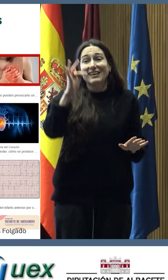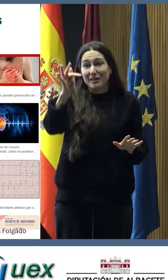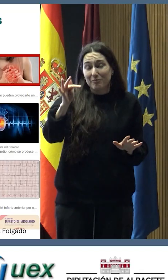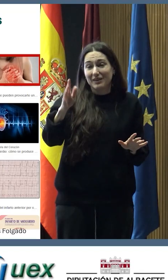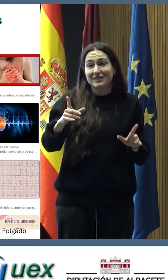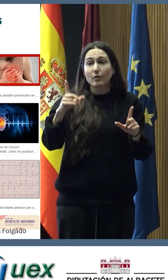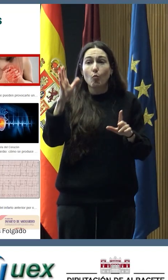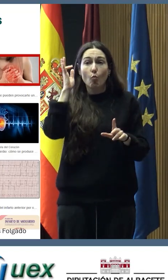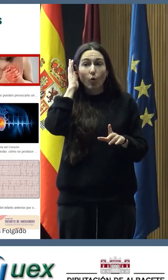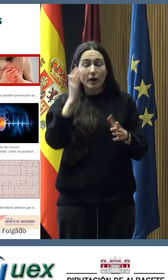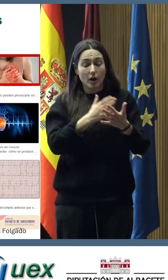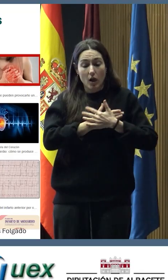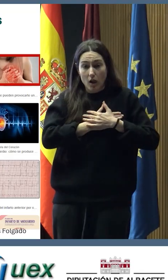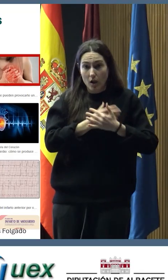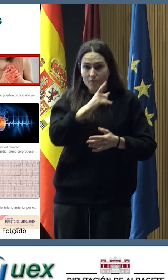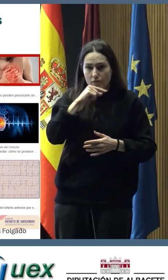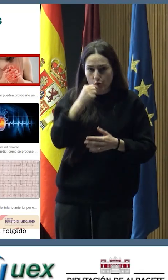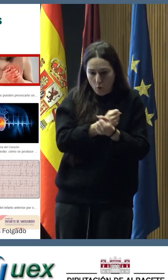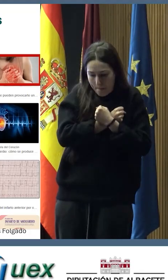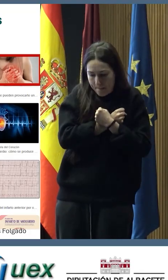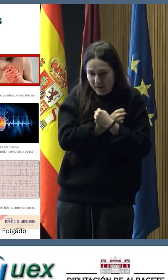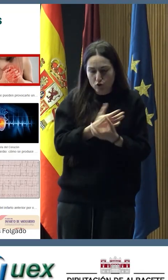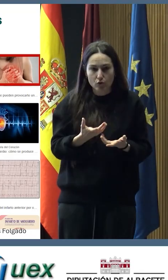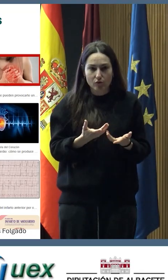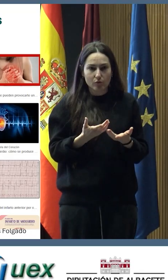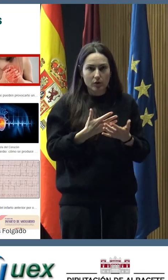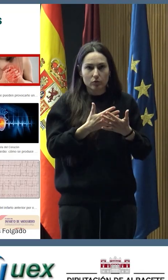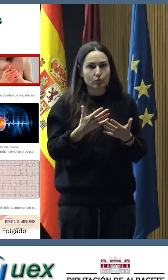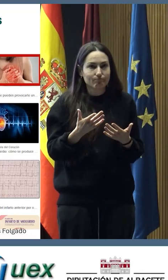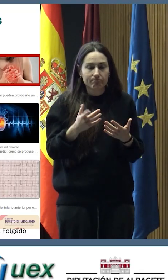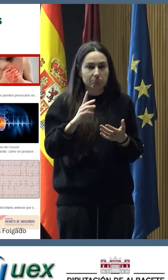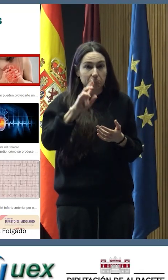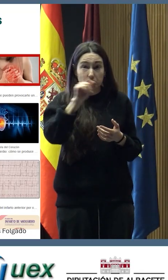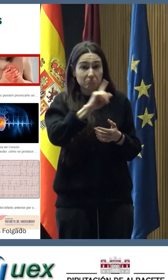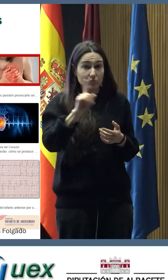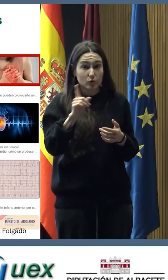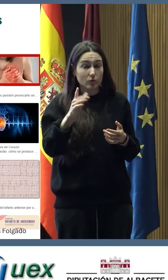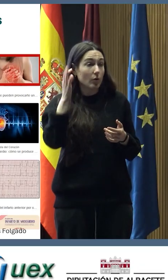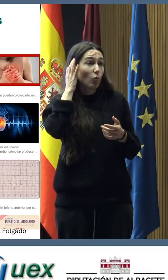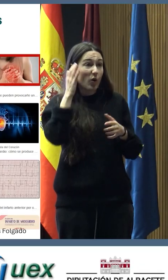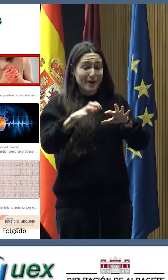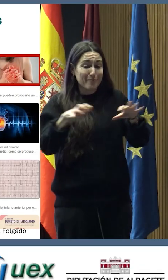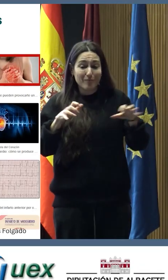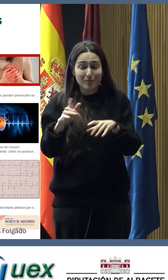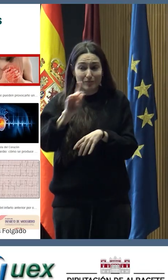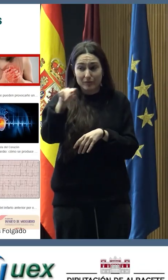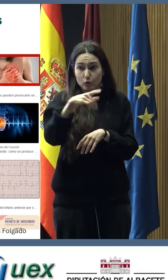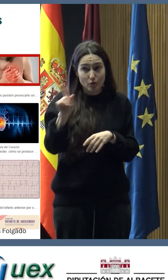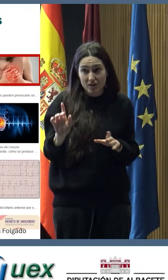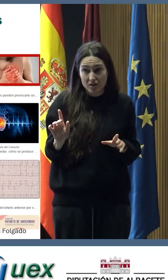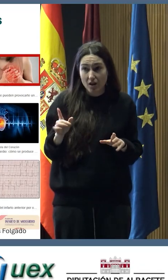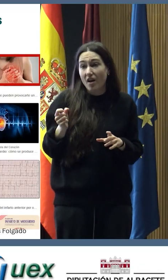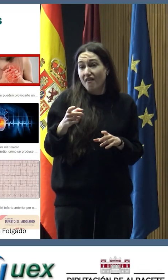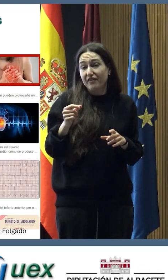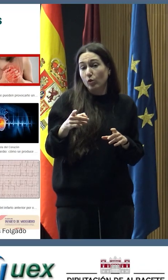simulan un dolor opresivo en el pecho cuando no es así la manifestación más